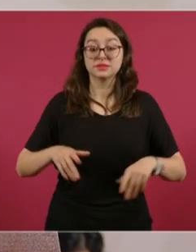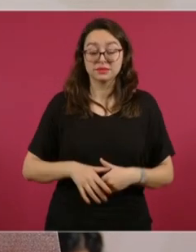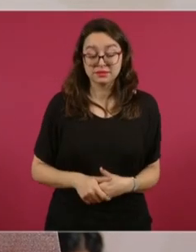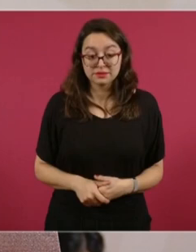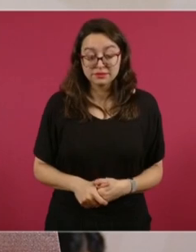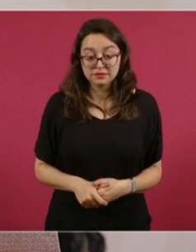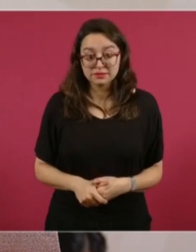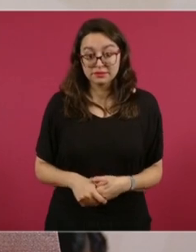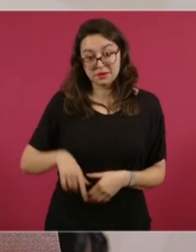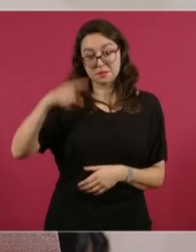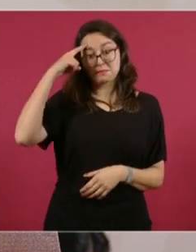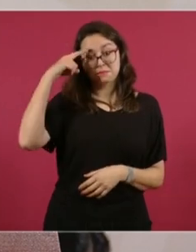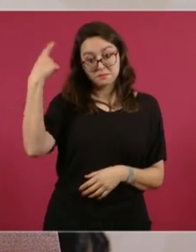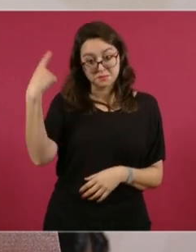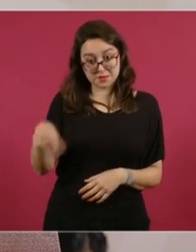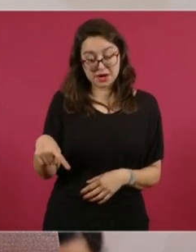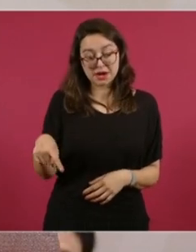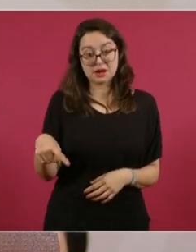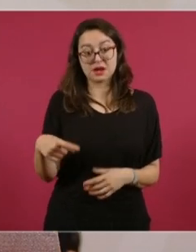para